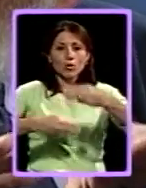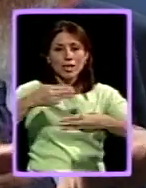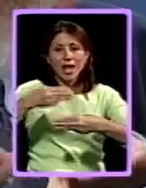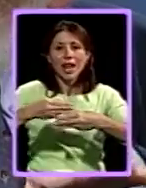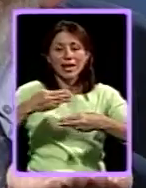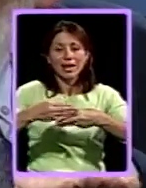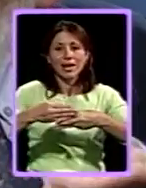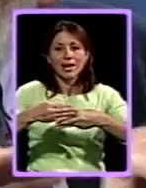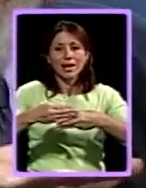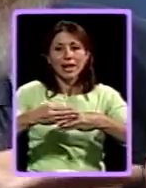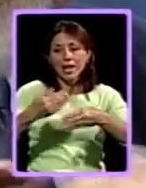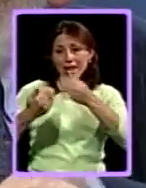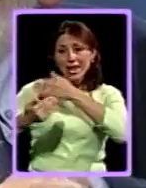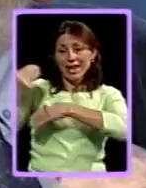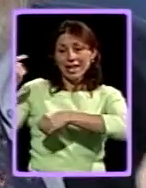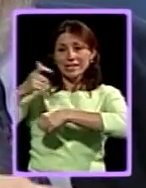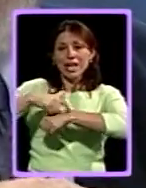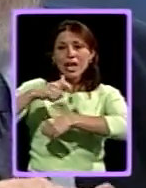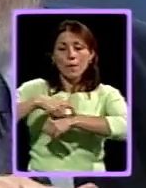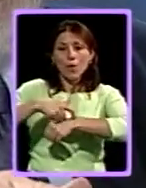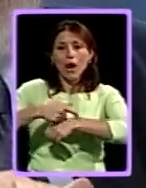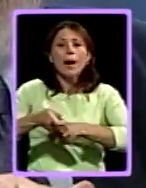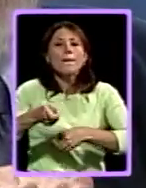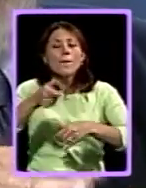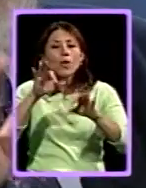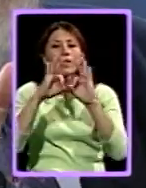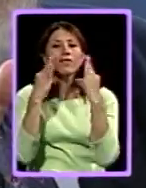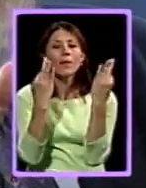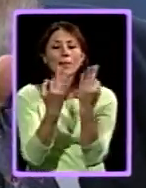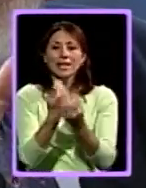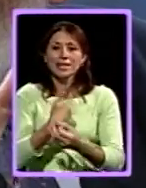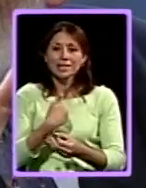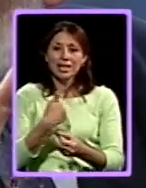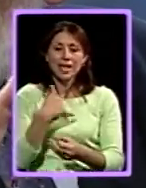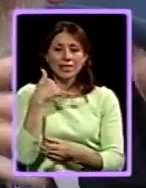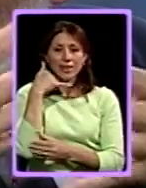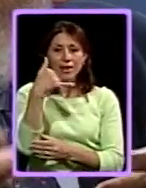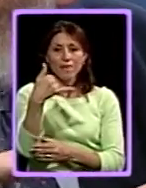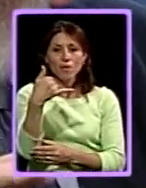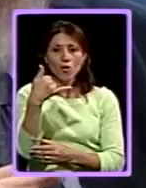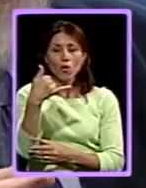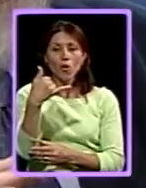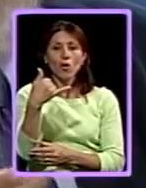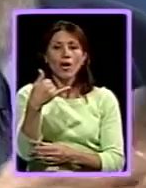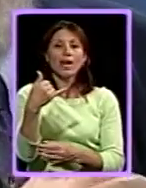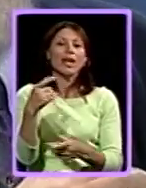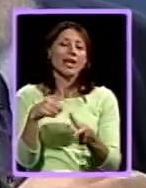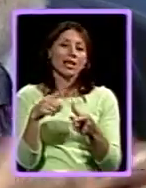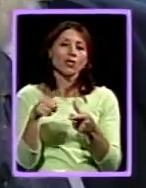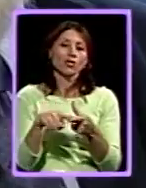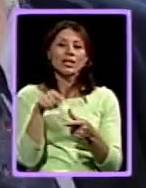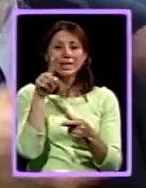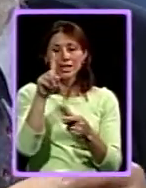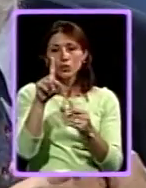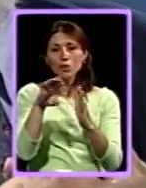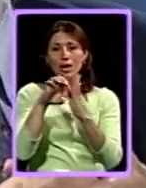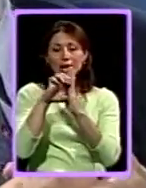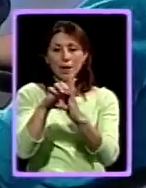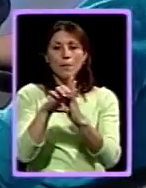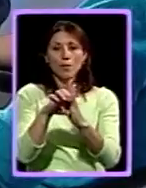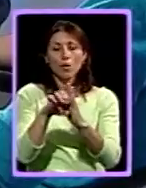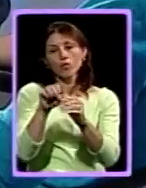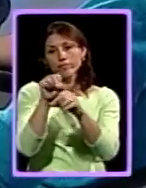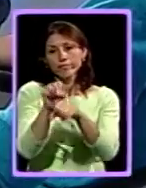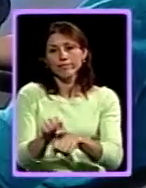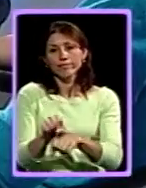entonces en esa época pocos hogares tenían teléfono, y ese es un ejemplo clásico. Claro. Por